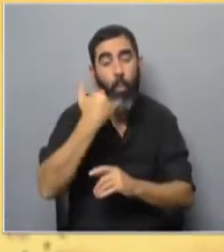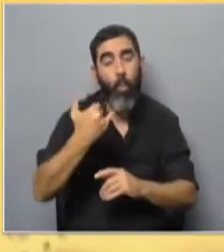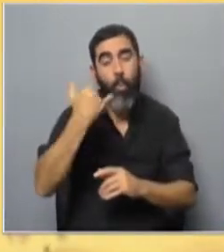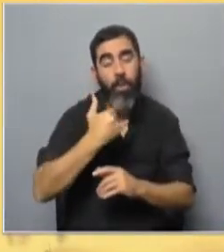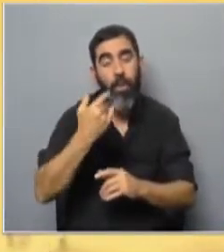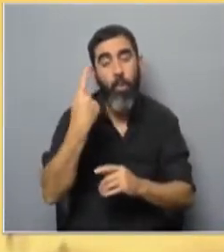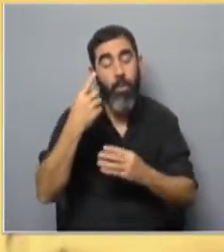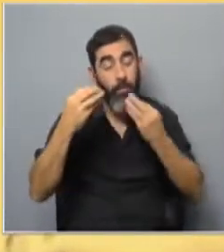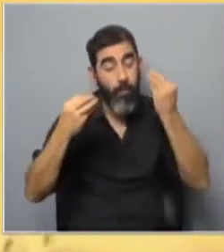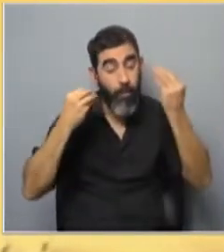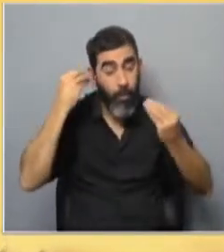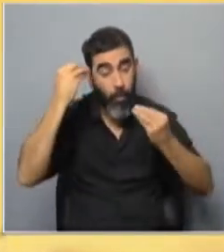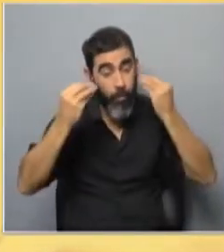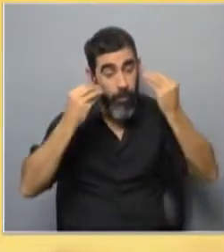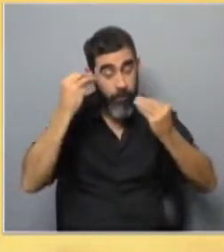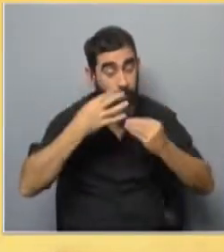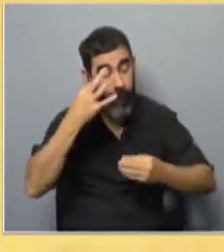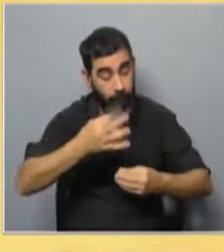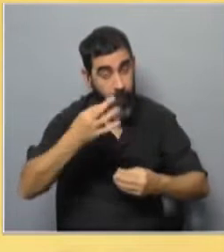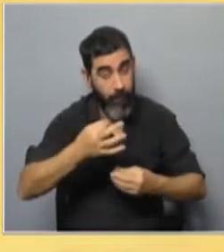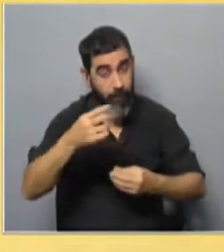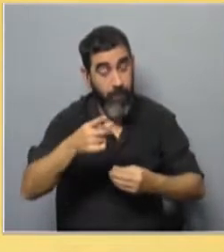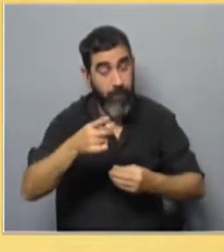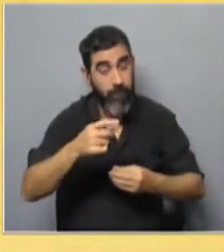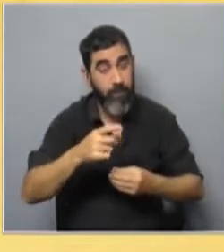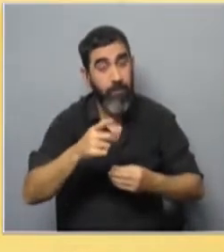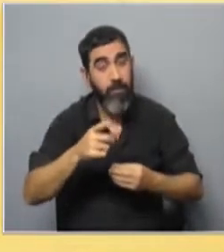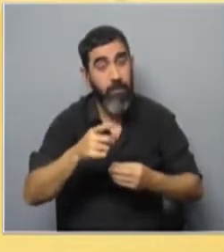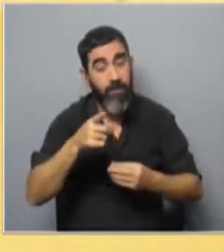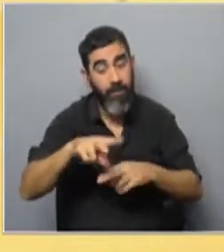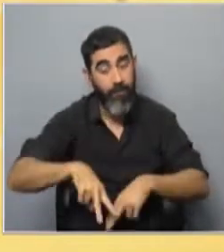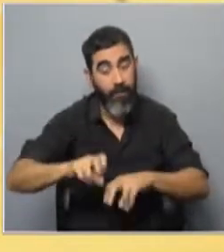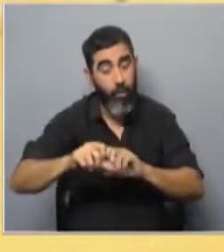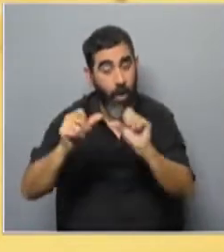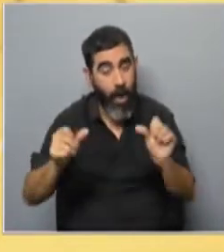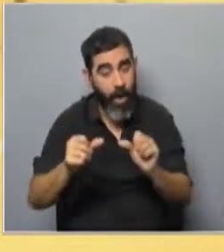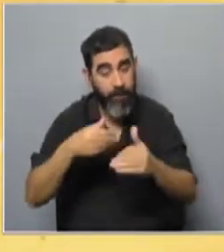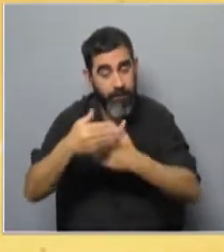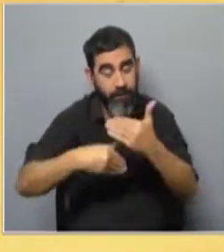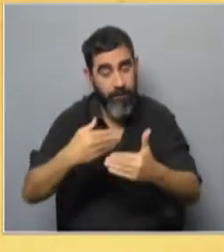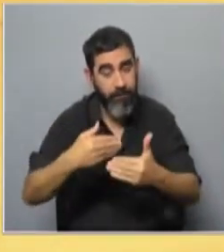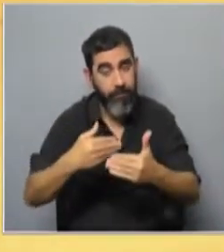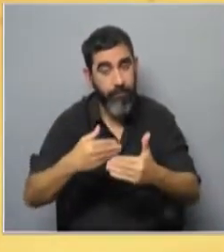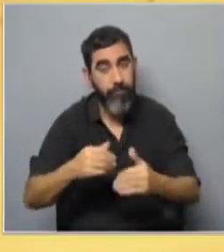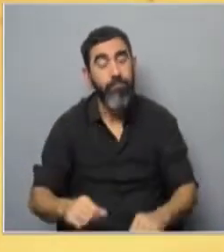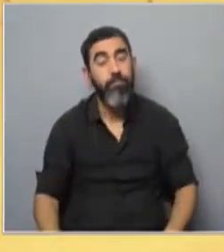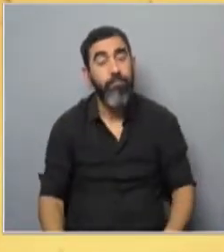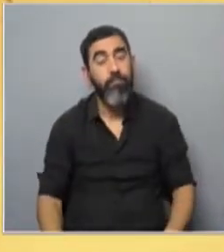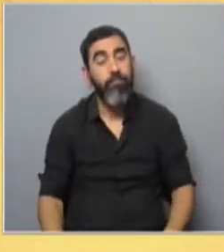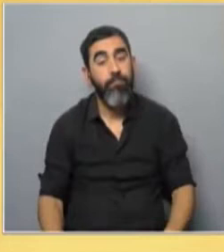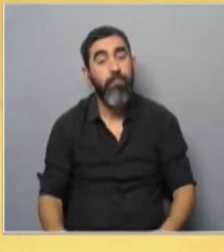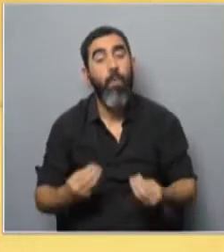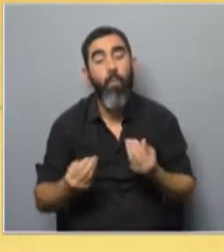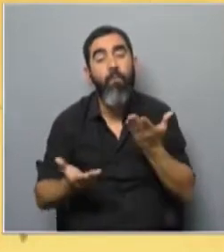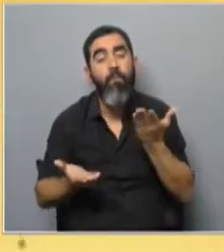que una de las preocupaciones que tienen en la aplicación de estas investigaciones es un poco mirar la